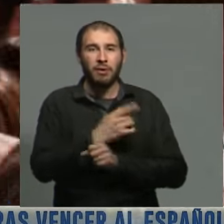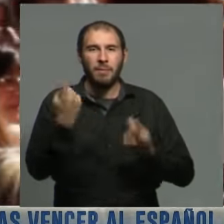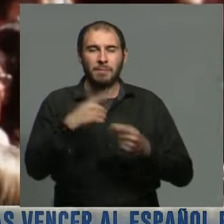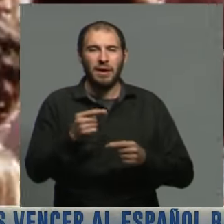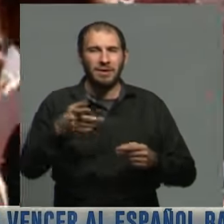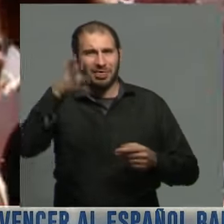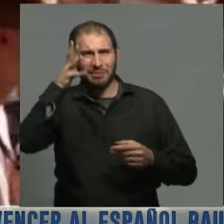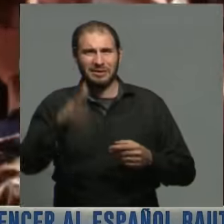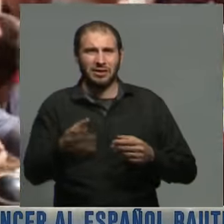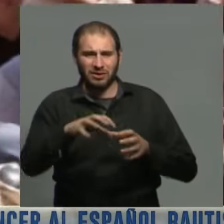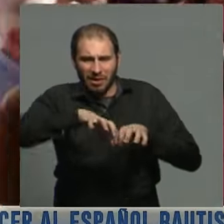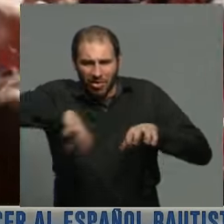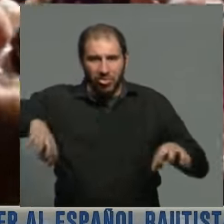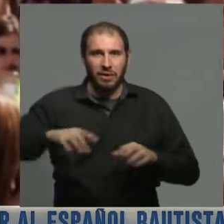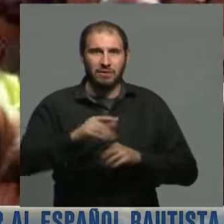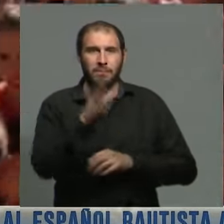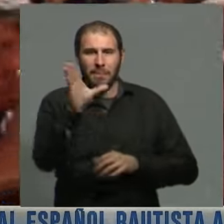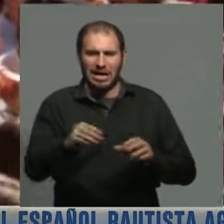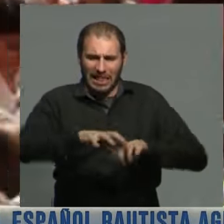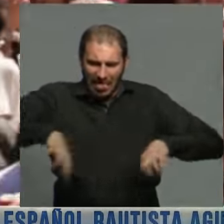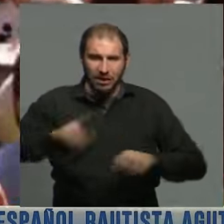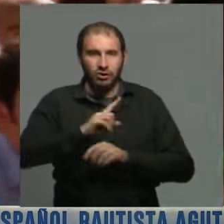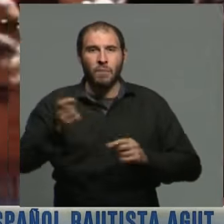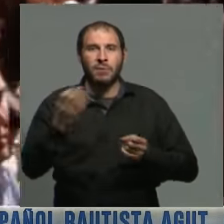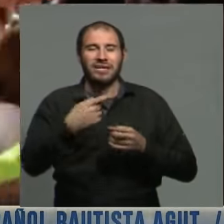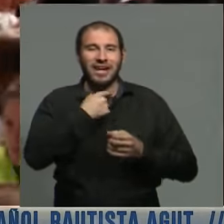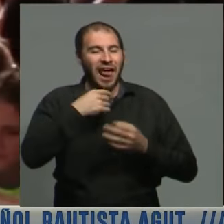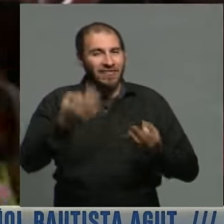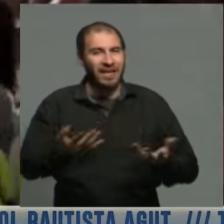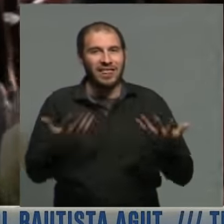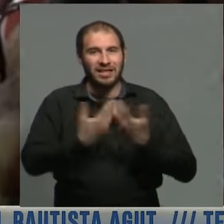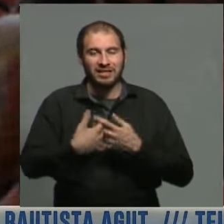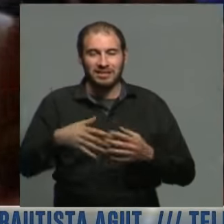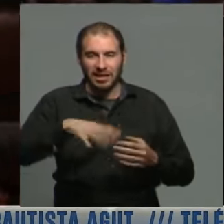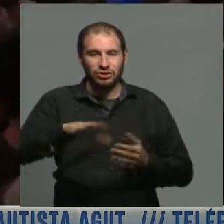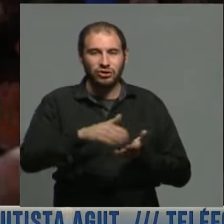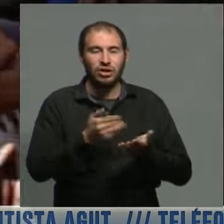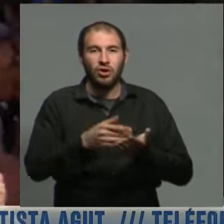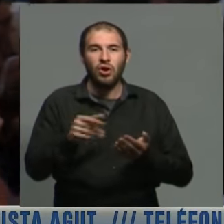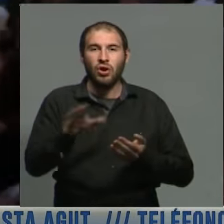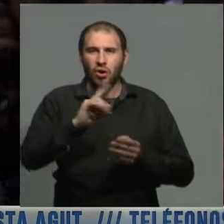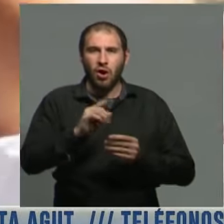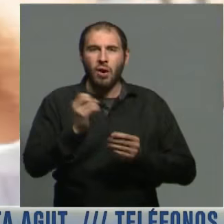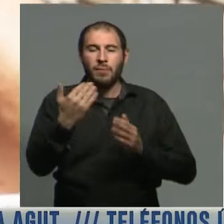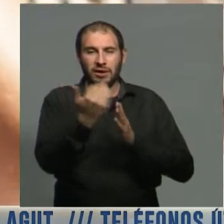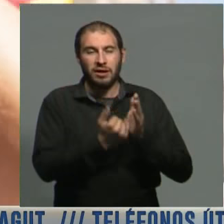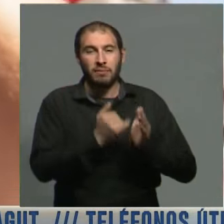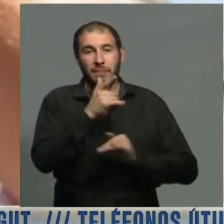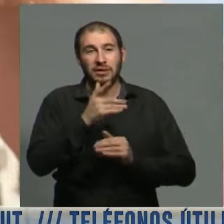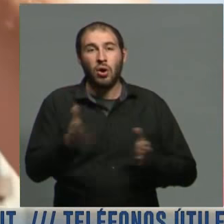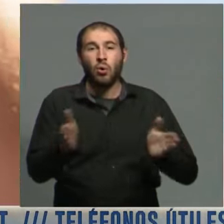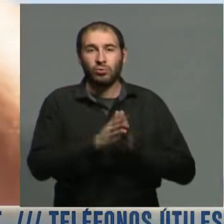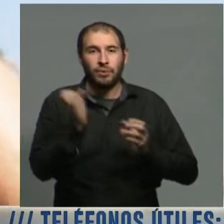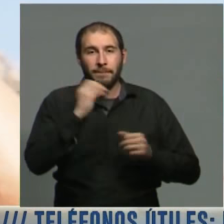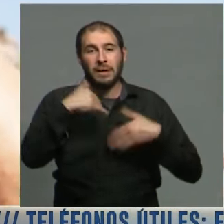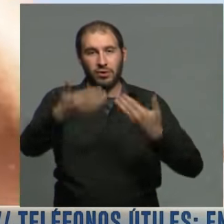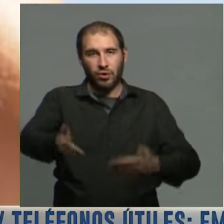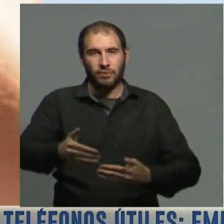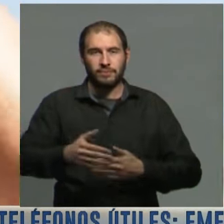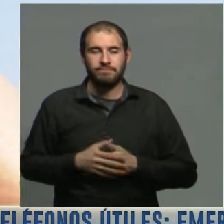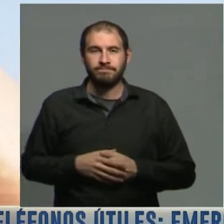llegar al extremo de desmembrar un país. No por el hecho de garantizar la integridad territorial, no por estos criterios, simplemente porque creo que juntos llegamos mucho más